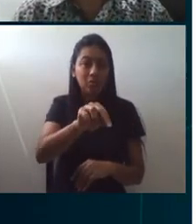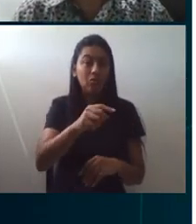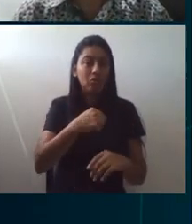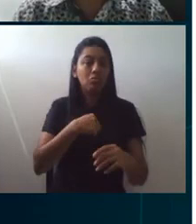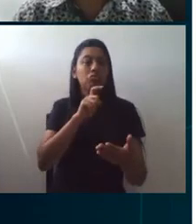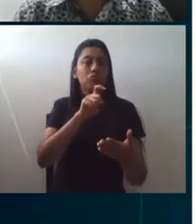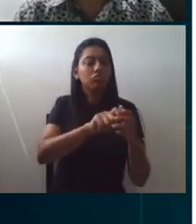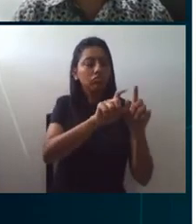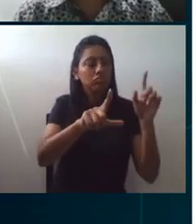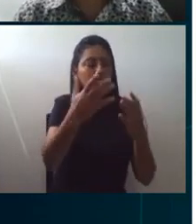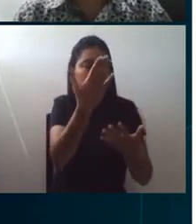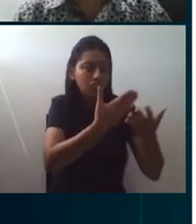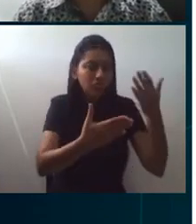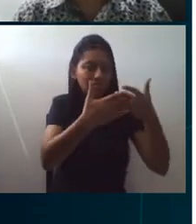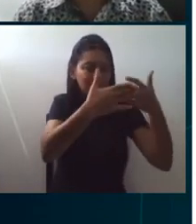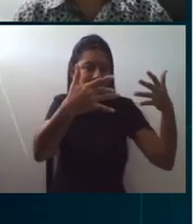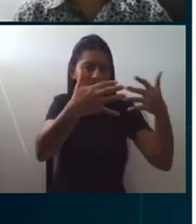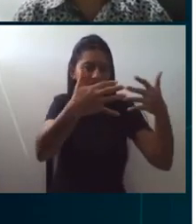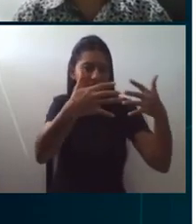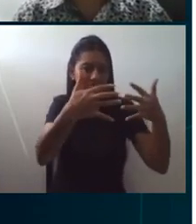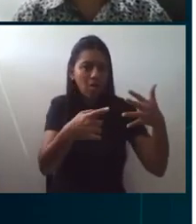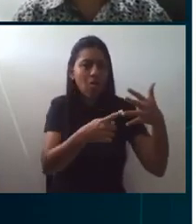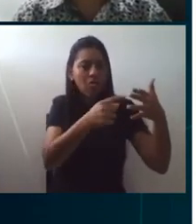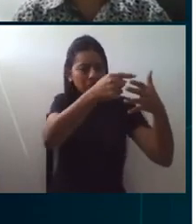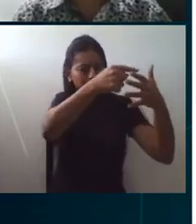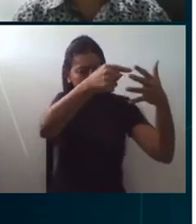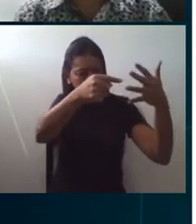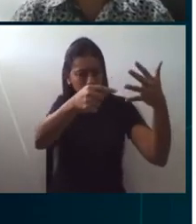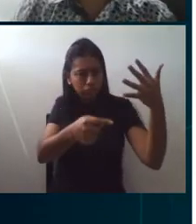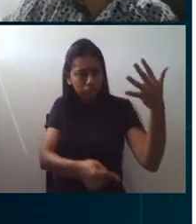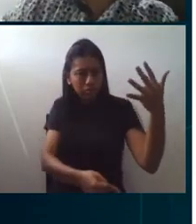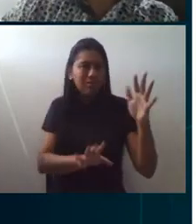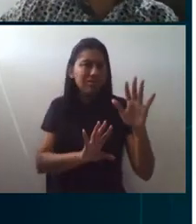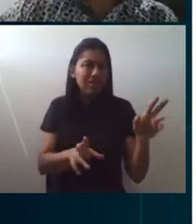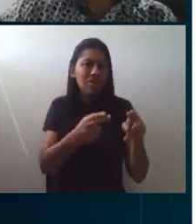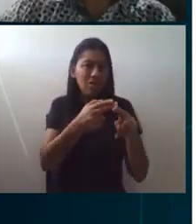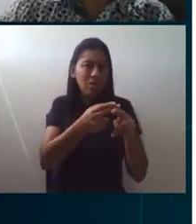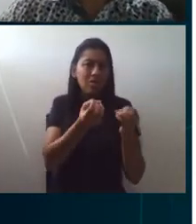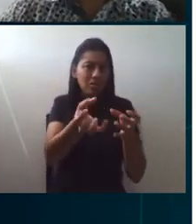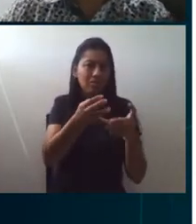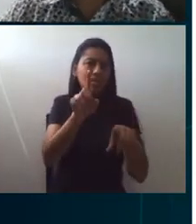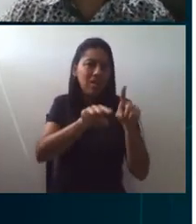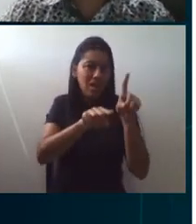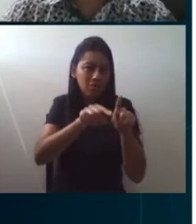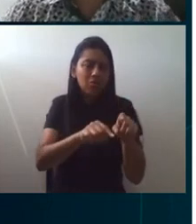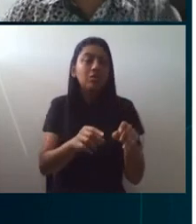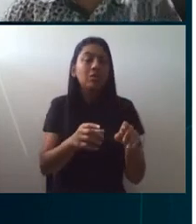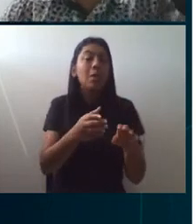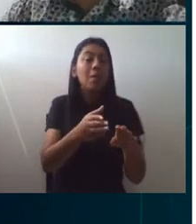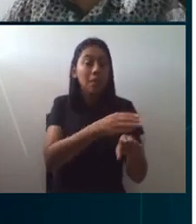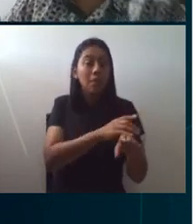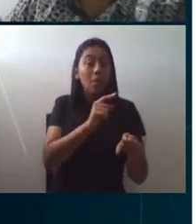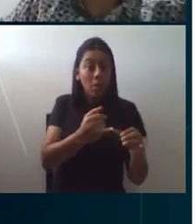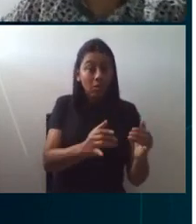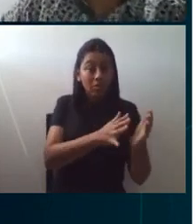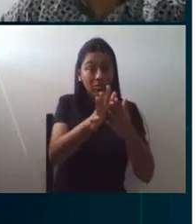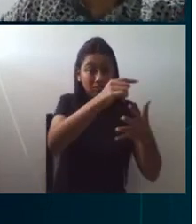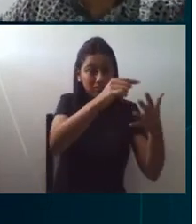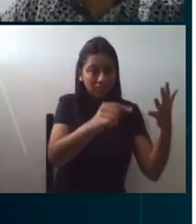de analítica de textos, hay muchos. Simplemente les quería dar claridad que este ejemplo está desarrollado en MATLAB.